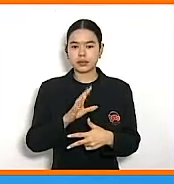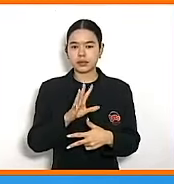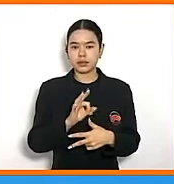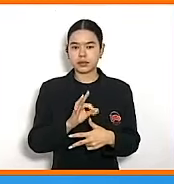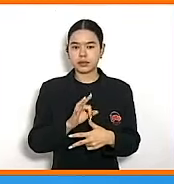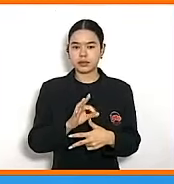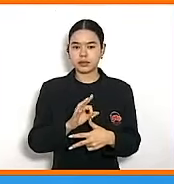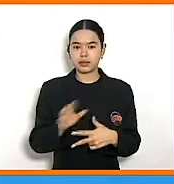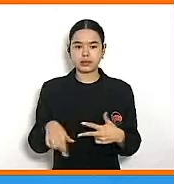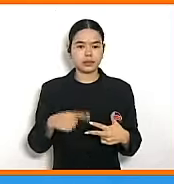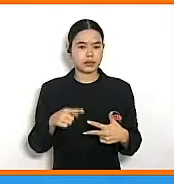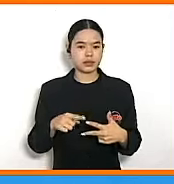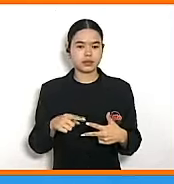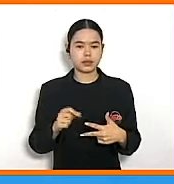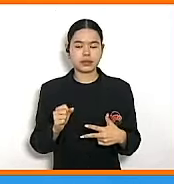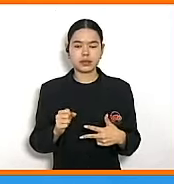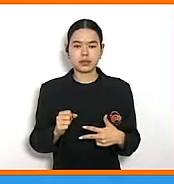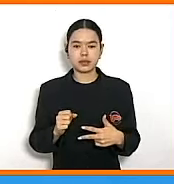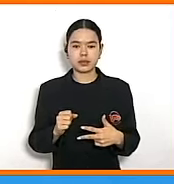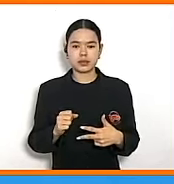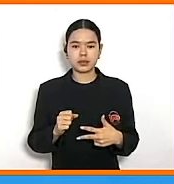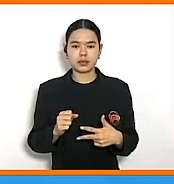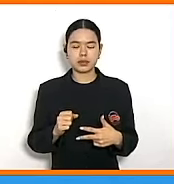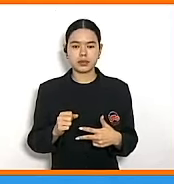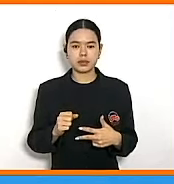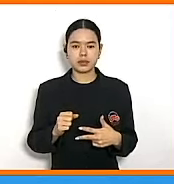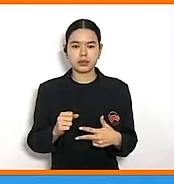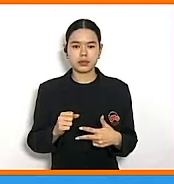19, segundo número.